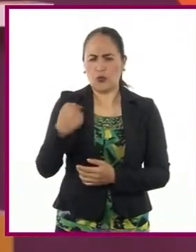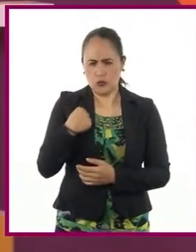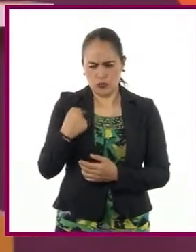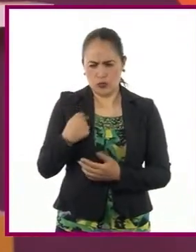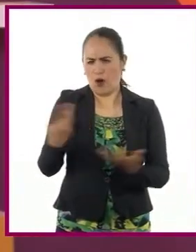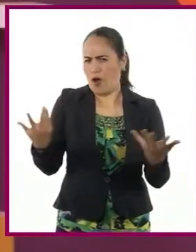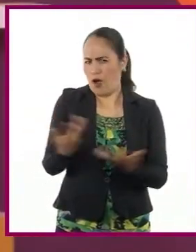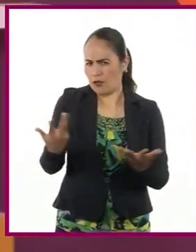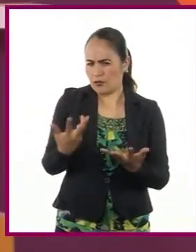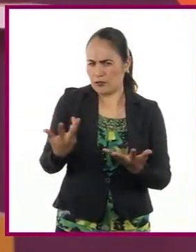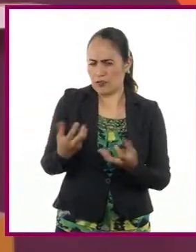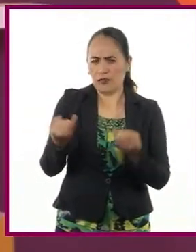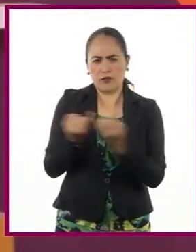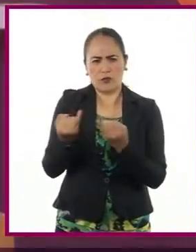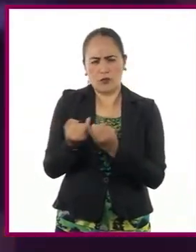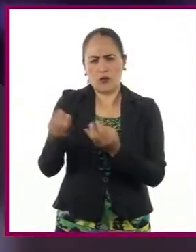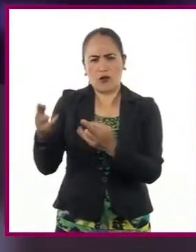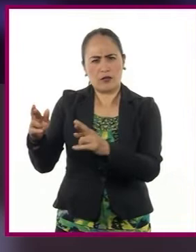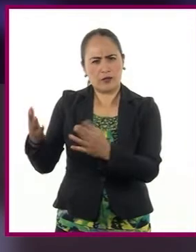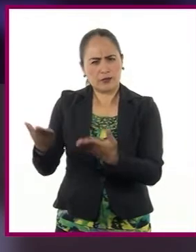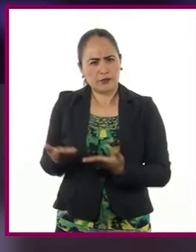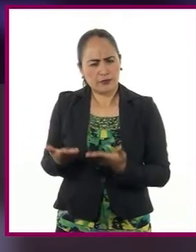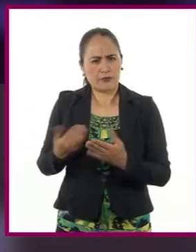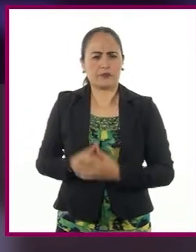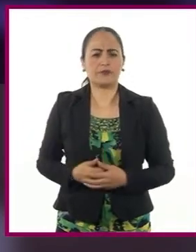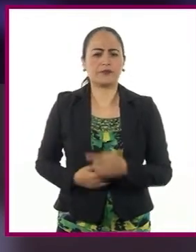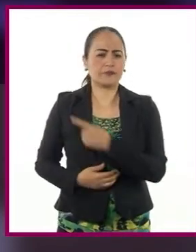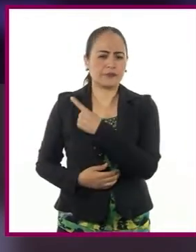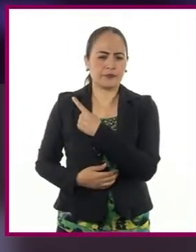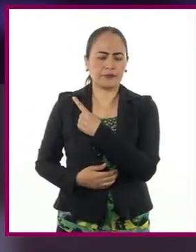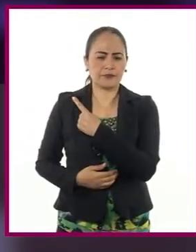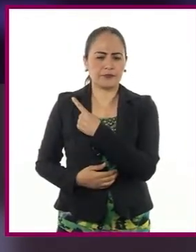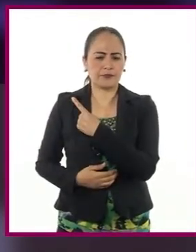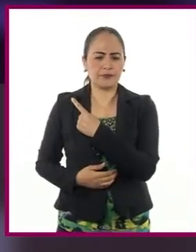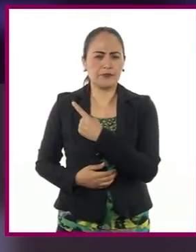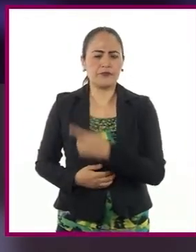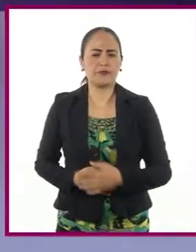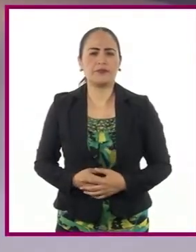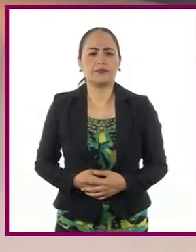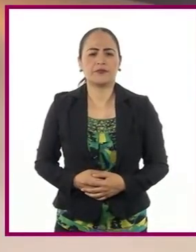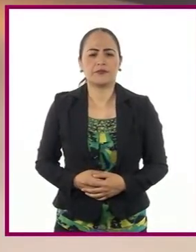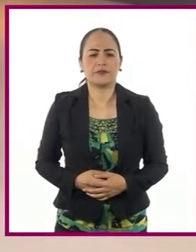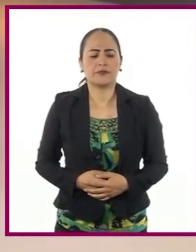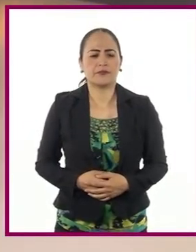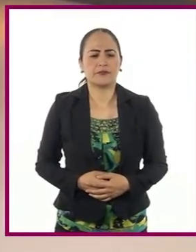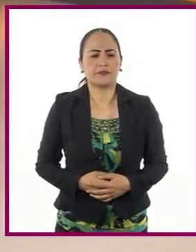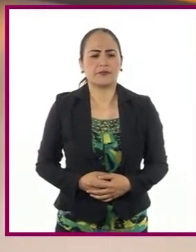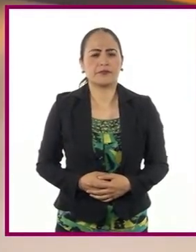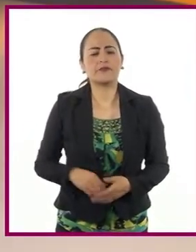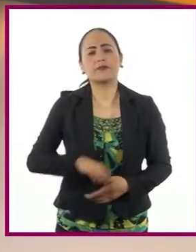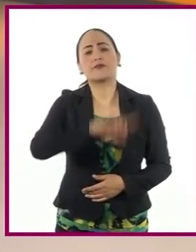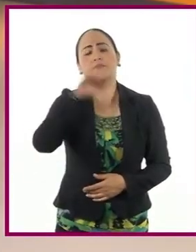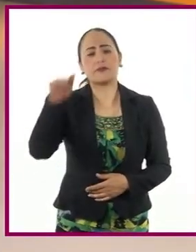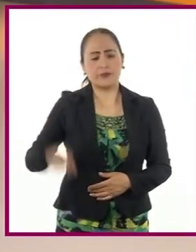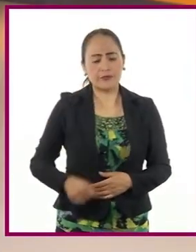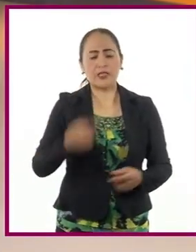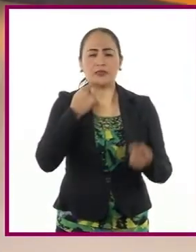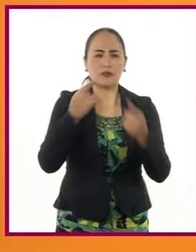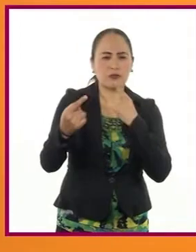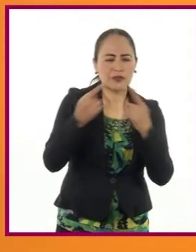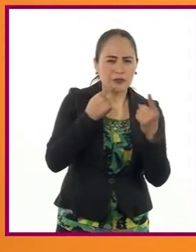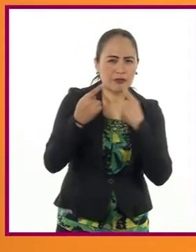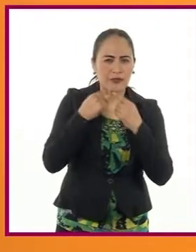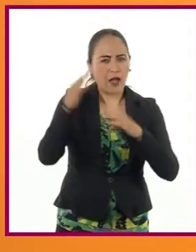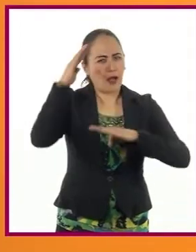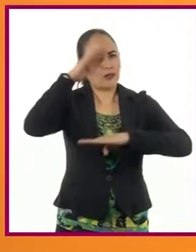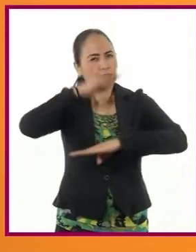qué voy a recibir a cambio de ello, establecer compromisos y cumplirlos. En el resultado final de la negociación, ambas